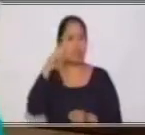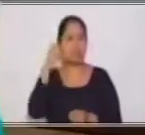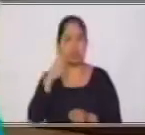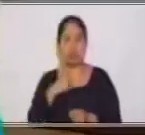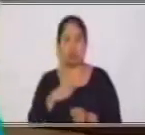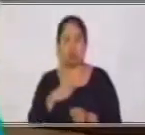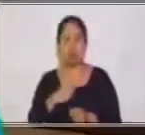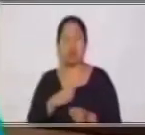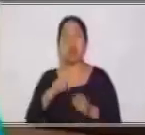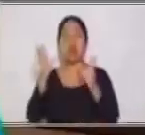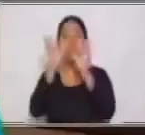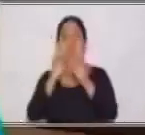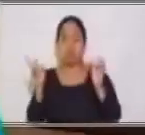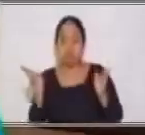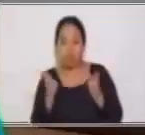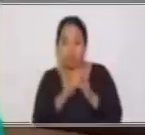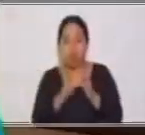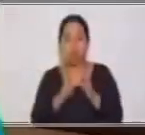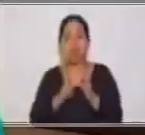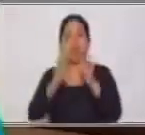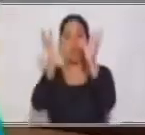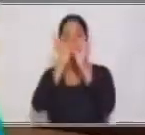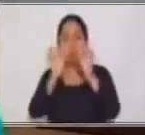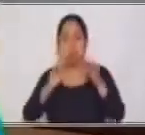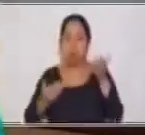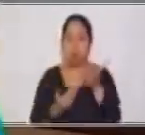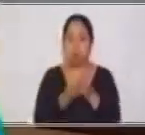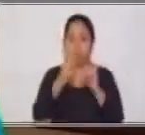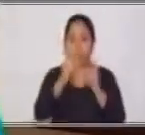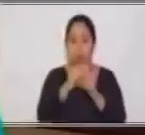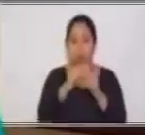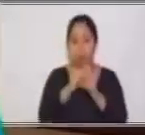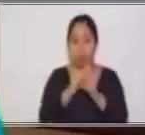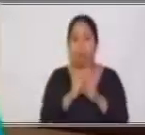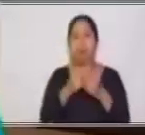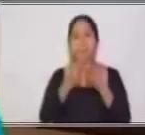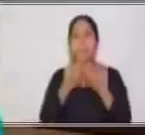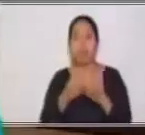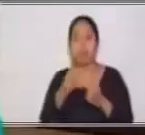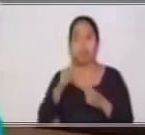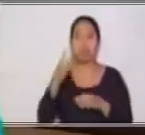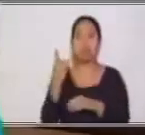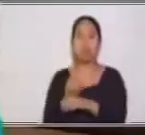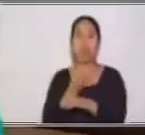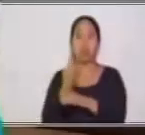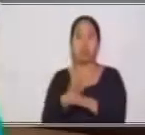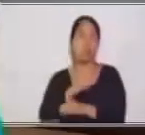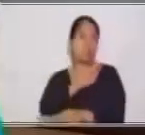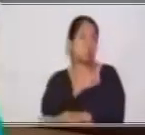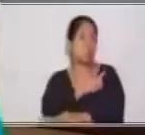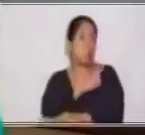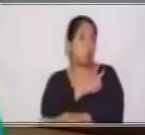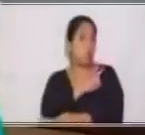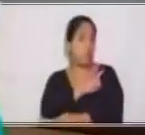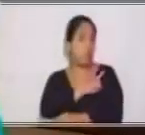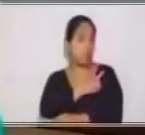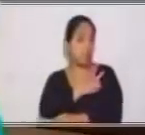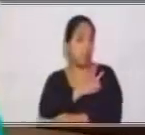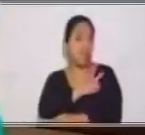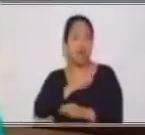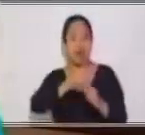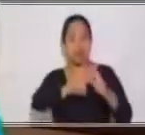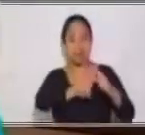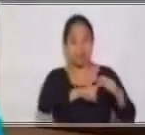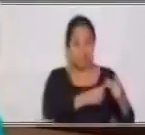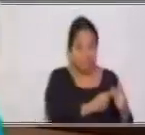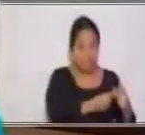donde formamos una nueva palabra. Pero algo importante aquí es que se utilizan solamente las